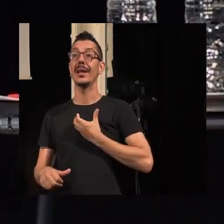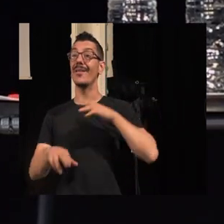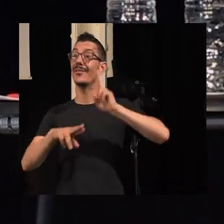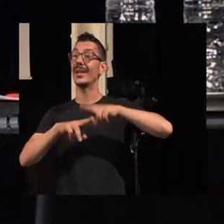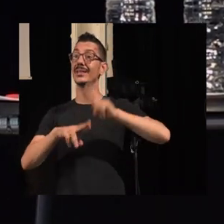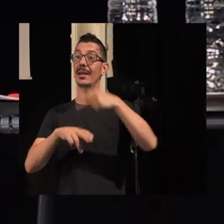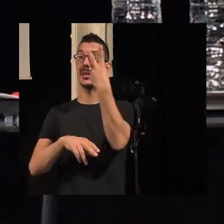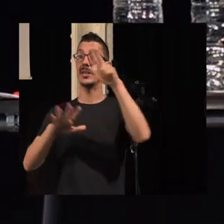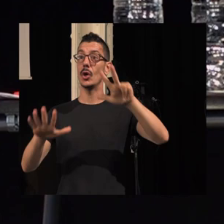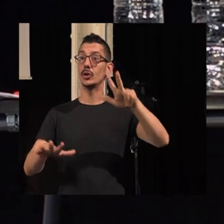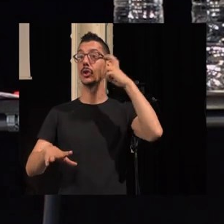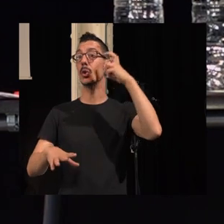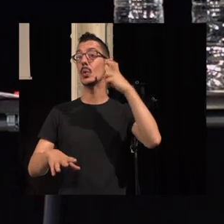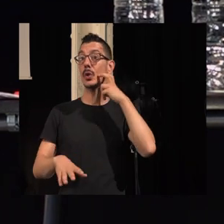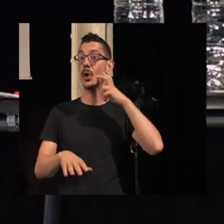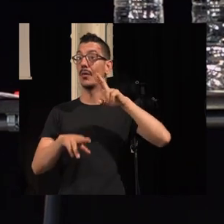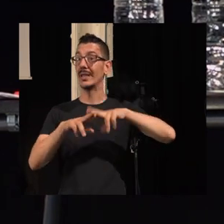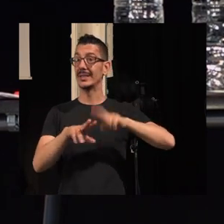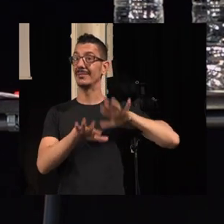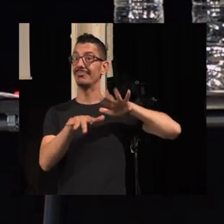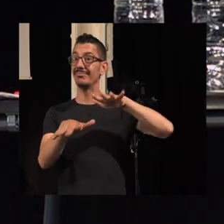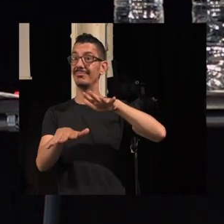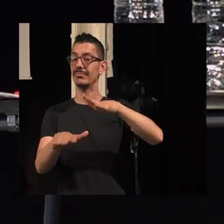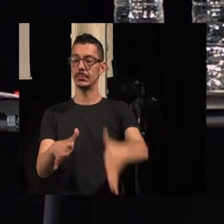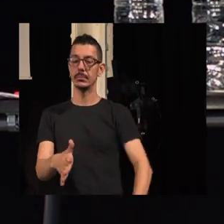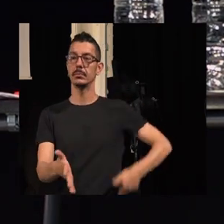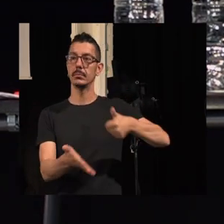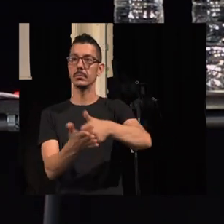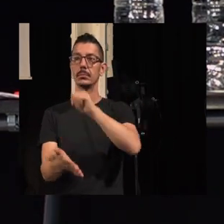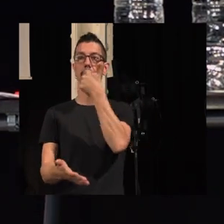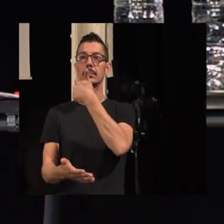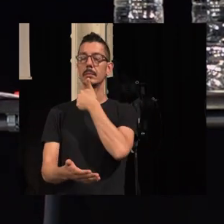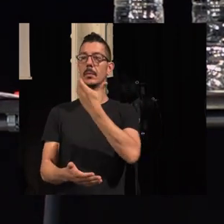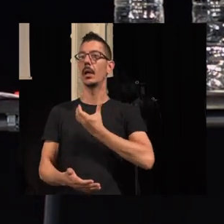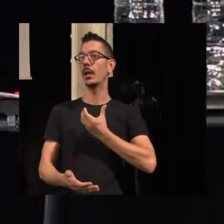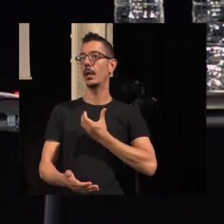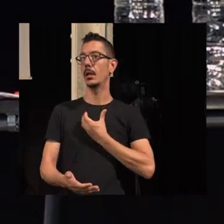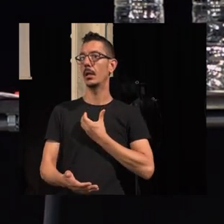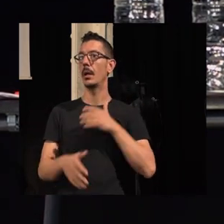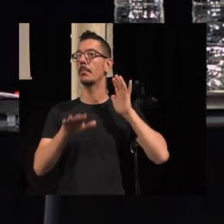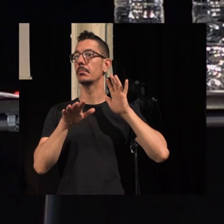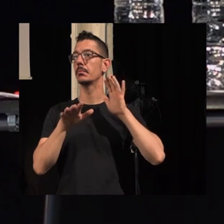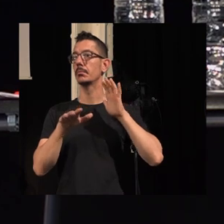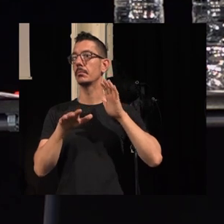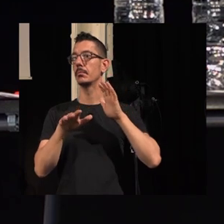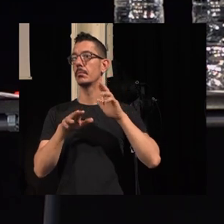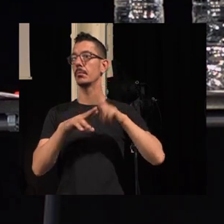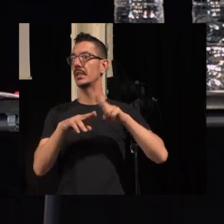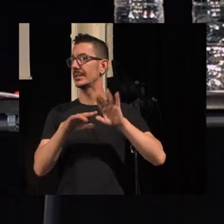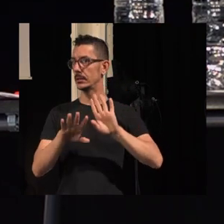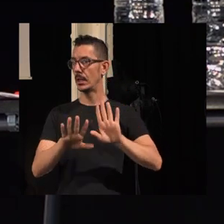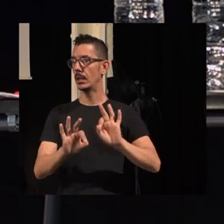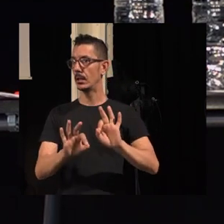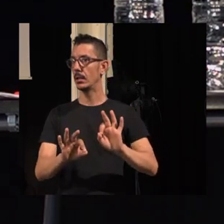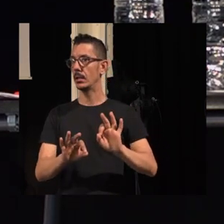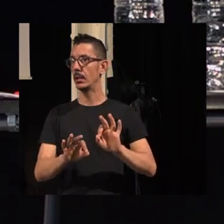el 28 de julio. La fiesta, sin un pingo de política. La marcha, que es toda política, no, bloqueo total. Es